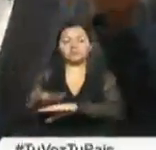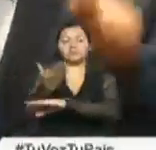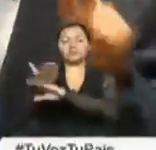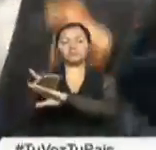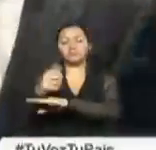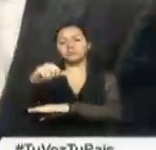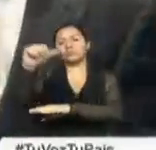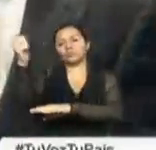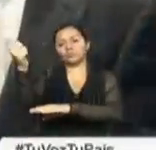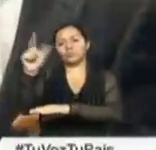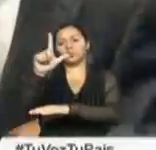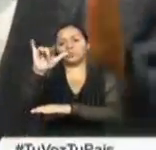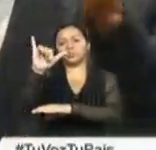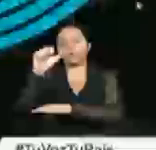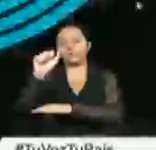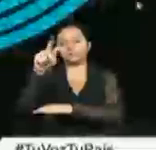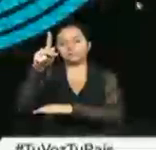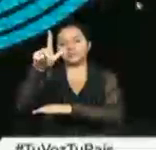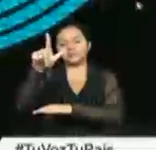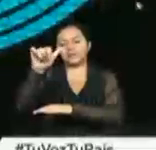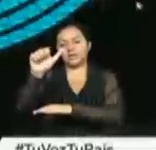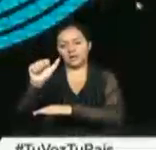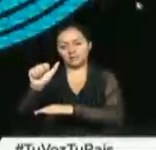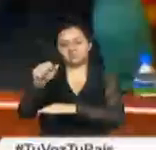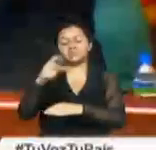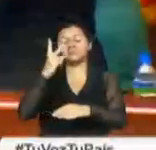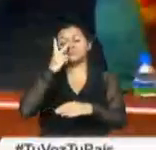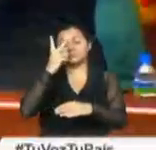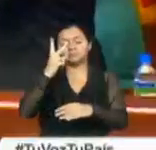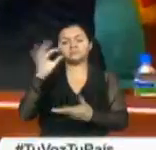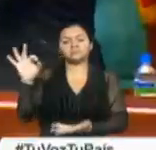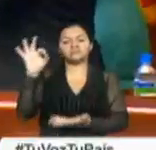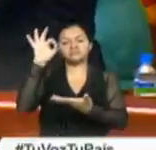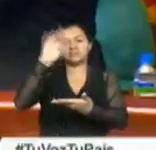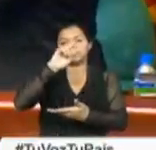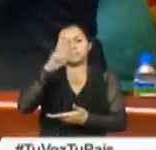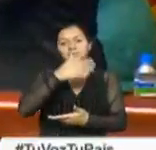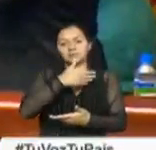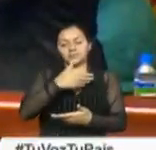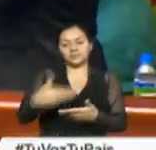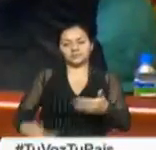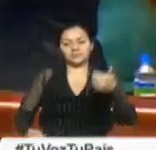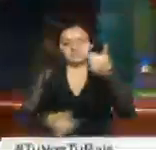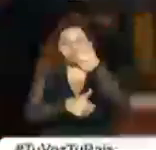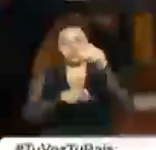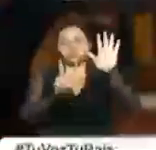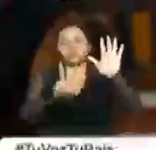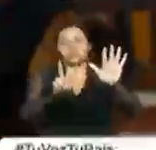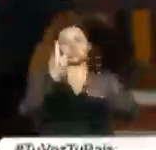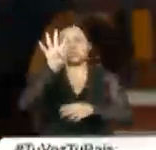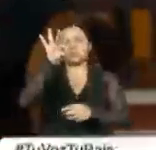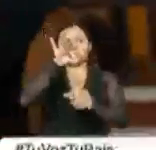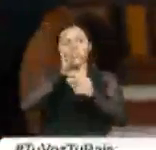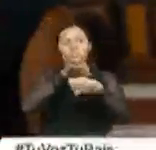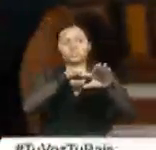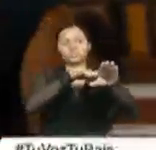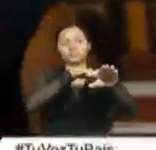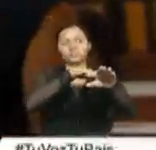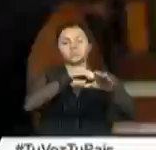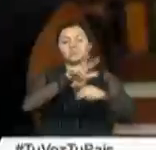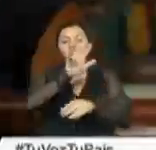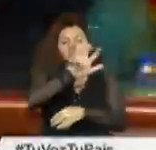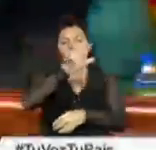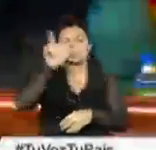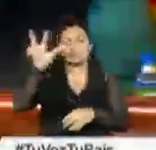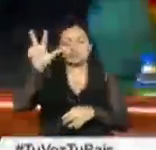Suma a Luis Pachalá. La dignidad recayó en Viviana Bonilla con 74 votos a favor. Hubo 33 votos